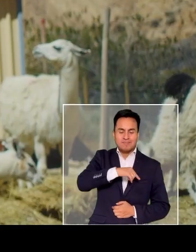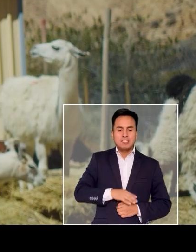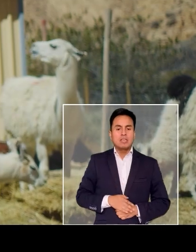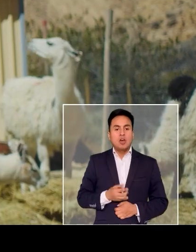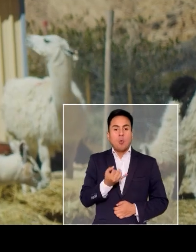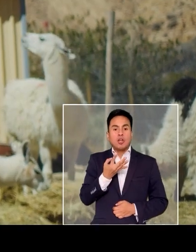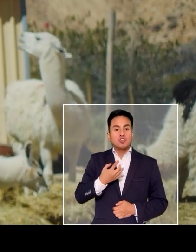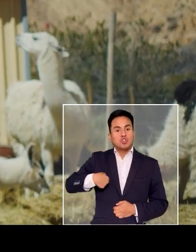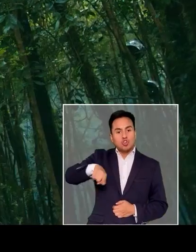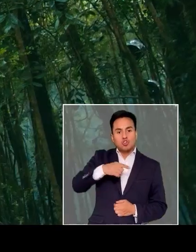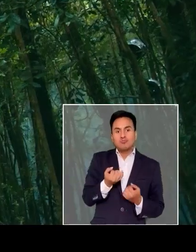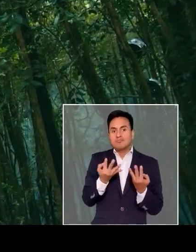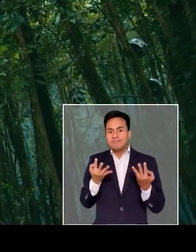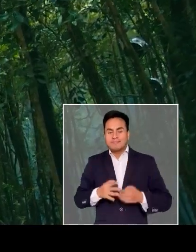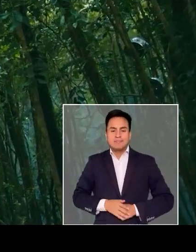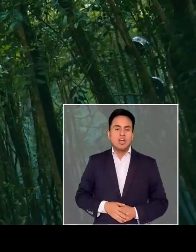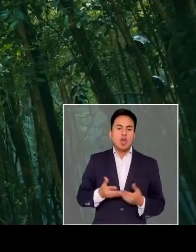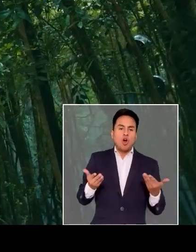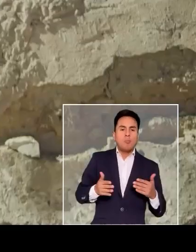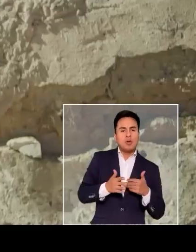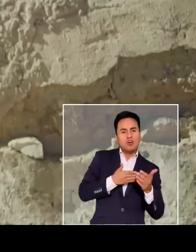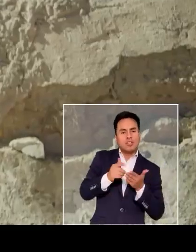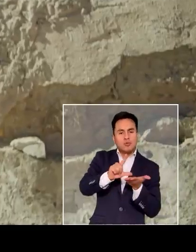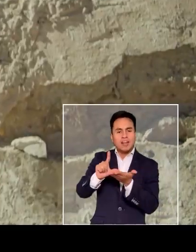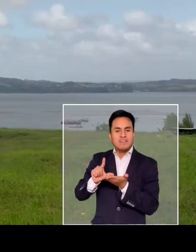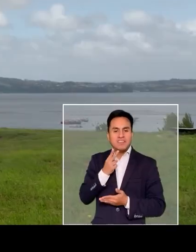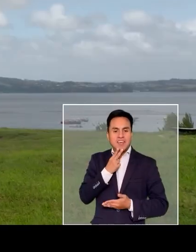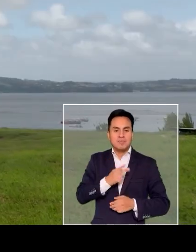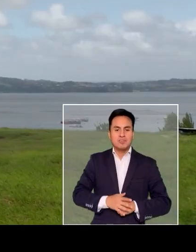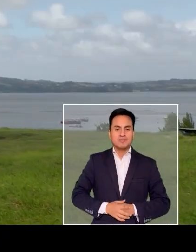Para saber cuántos somos. Cómo y dónde vivimos.